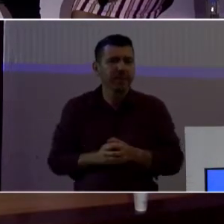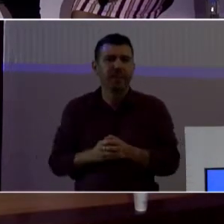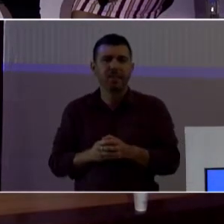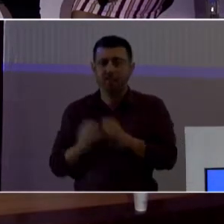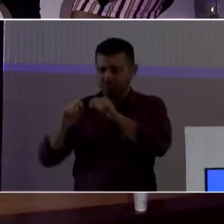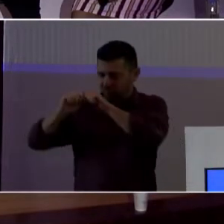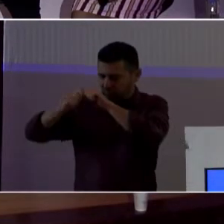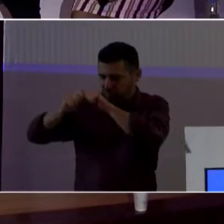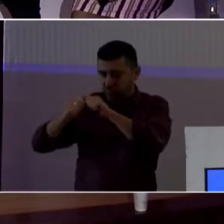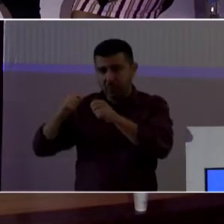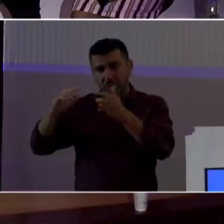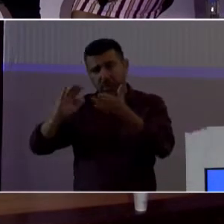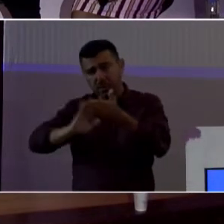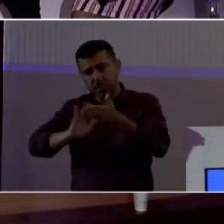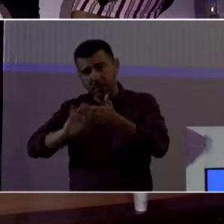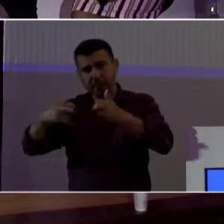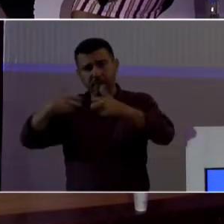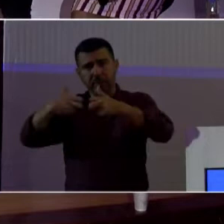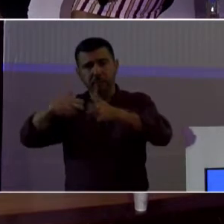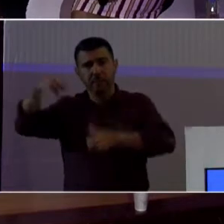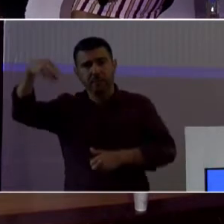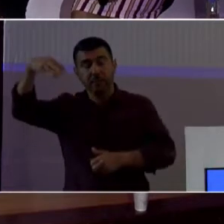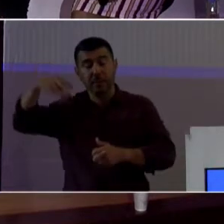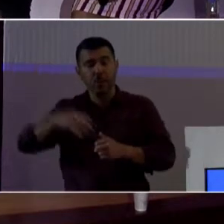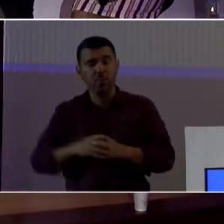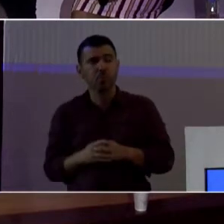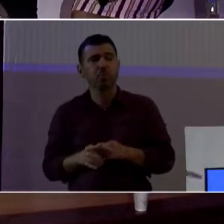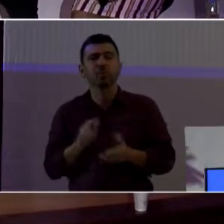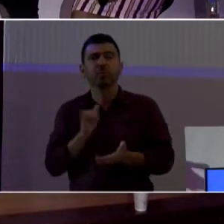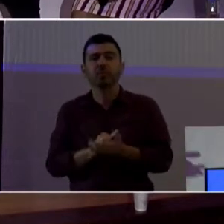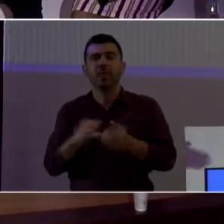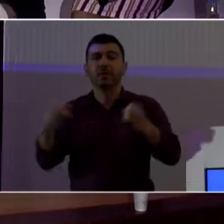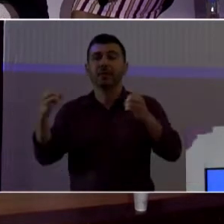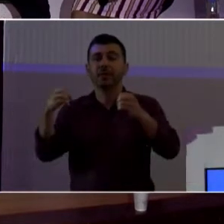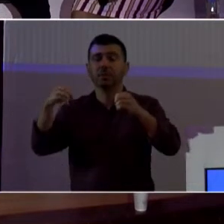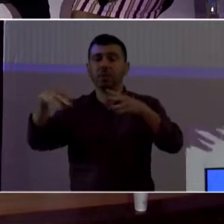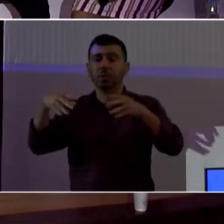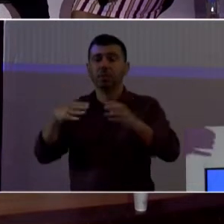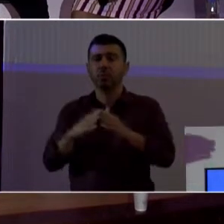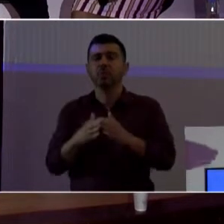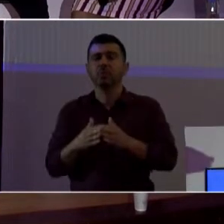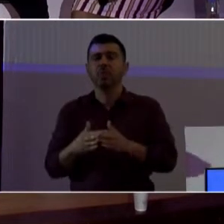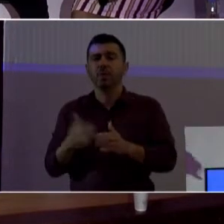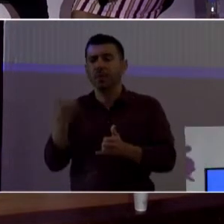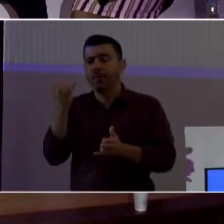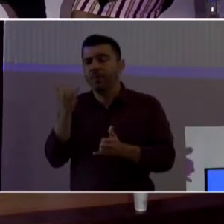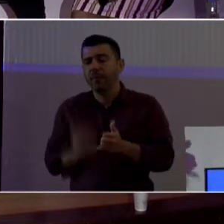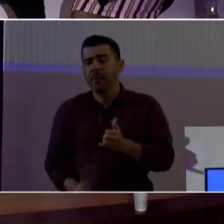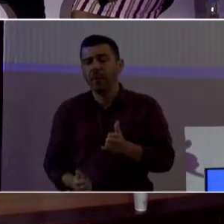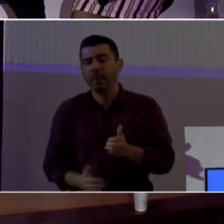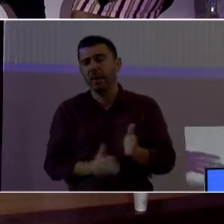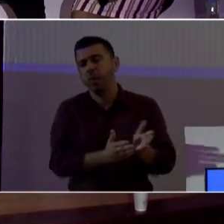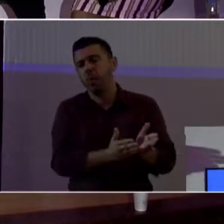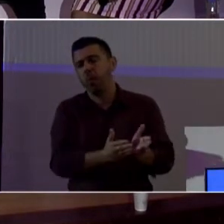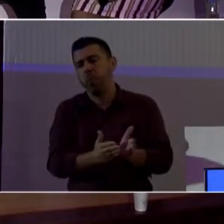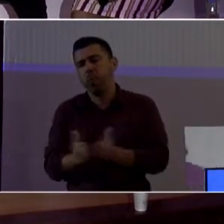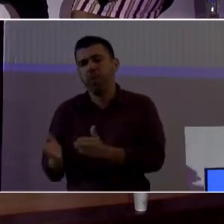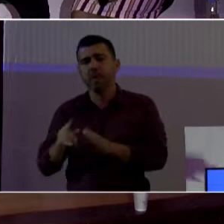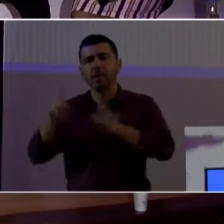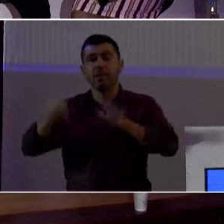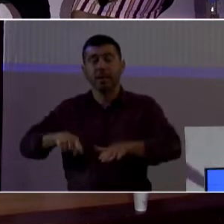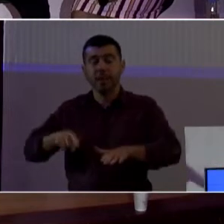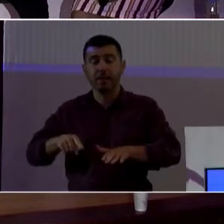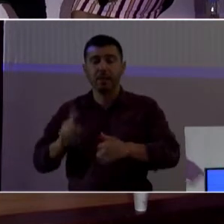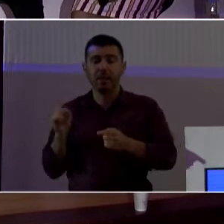estamos ya casi que finalizando la etapa educativa, los 6 meses en el SENA, empezaron en mayo, van a ir